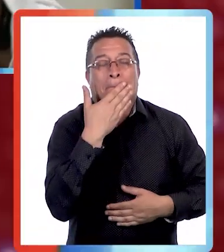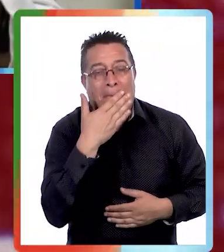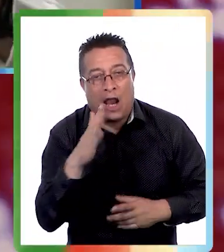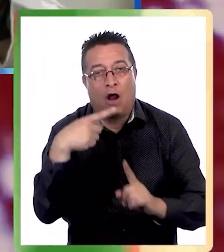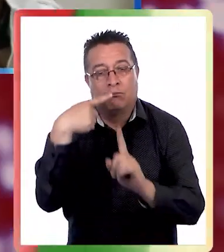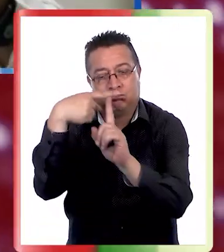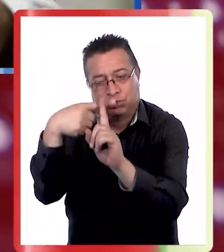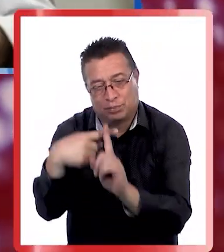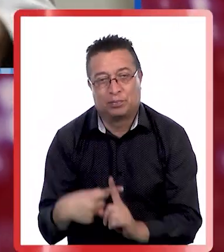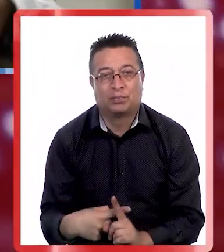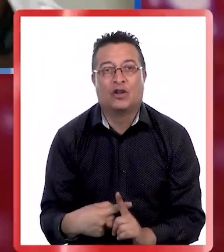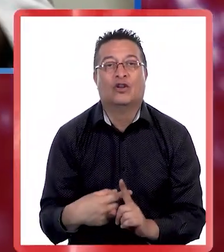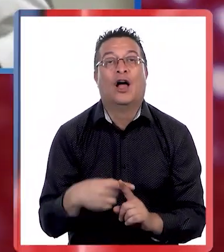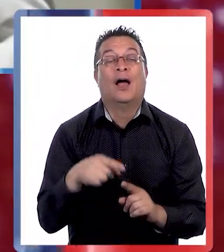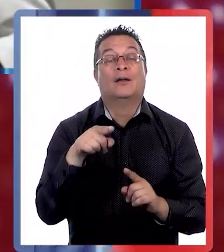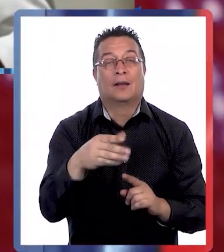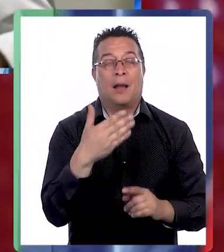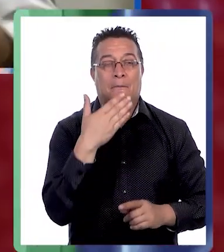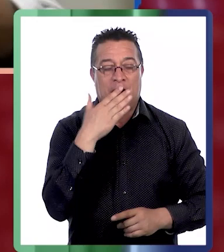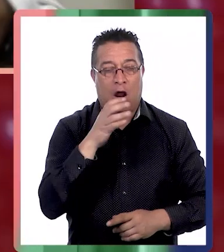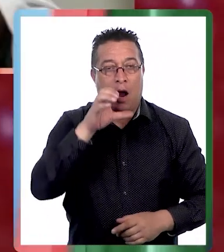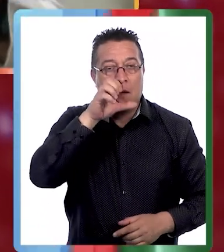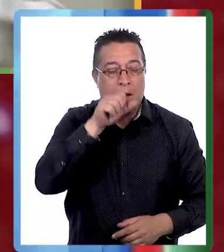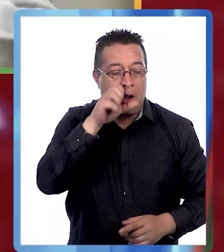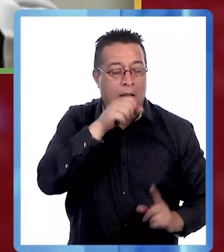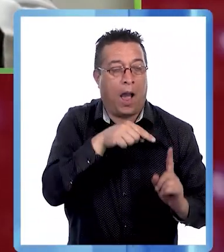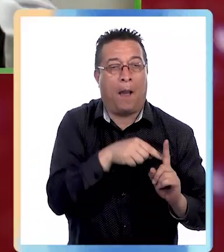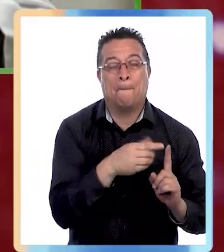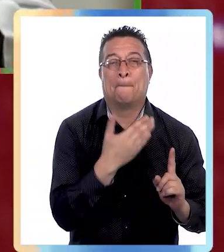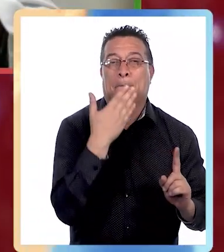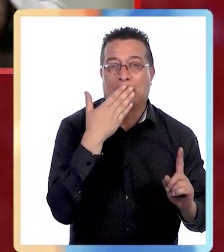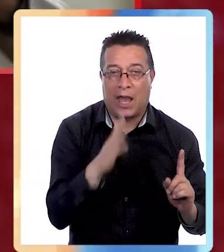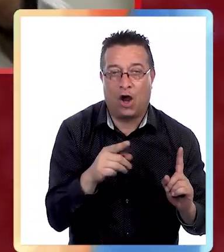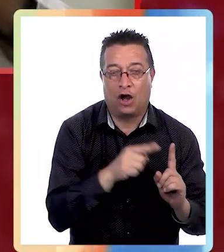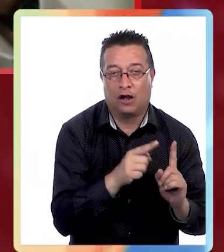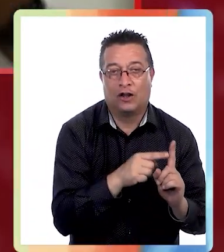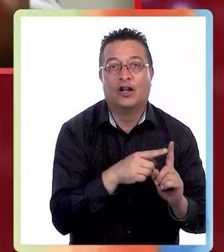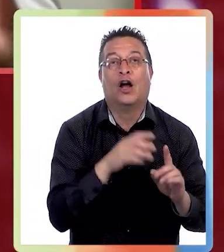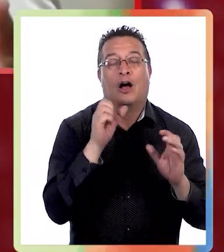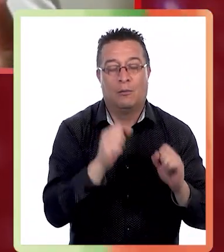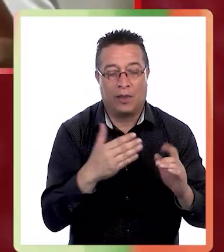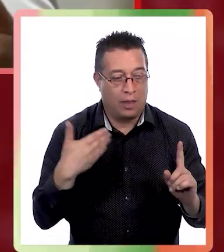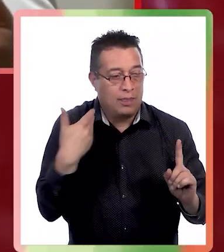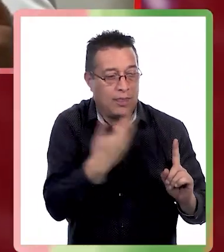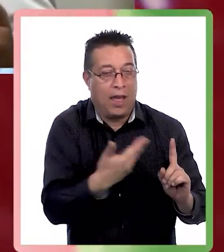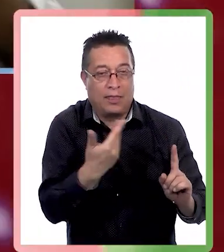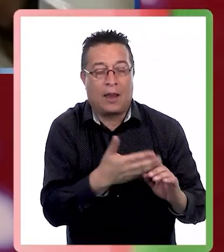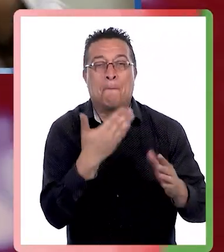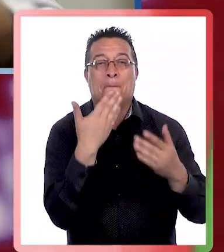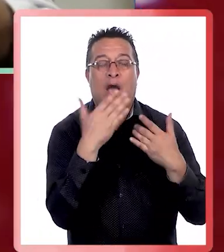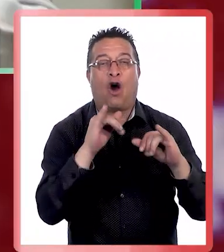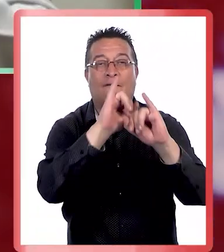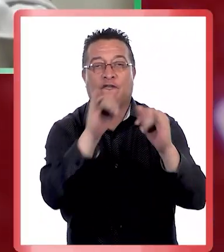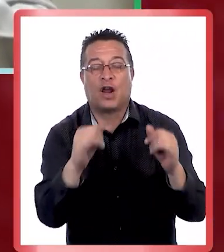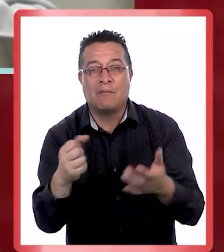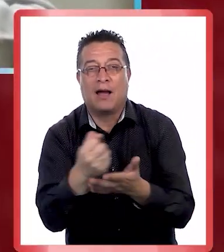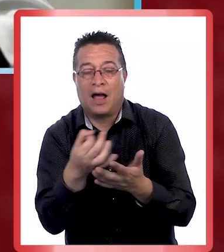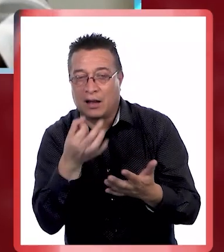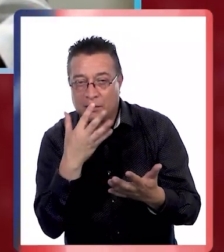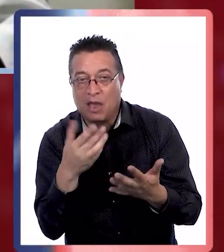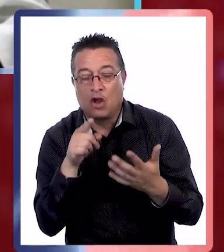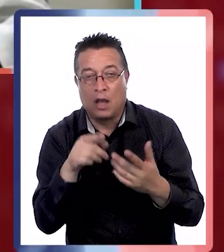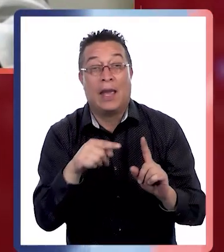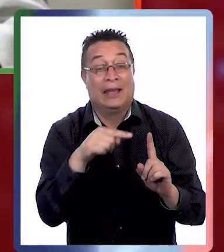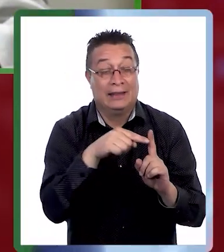la enfermedad sea mejor aguantada, los tratamientos puedan entregarse de mejor forma y probablemente que